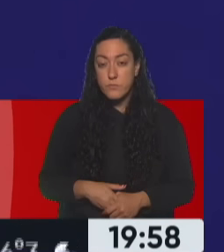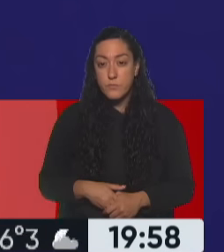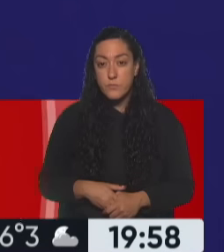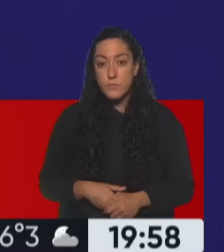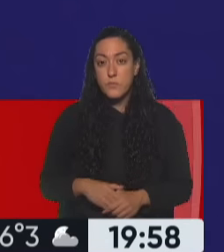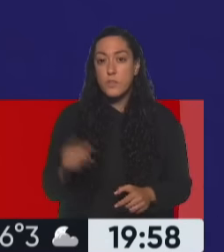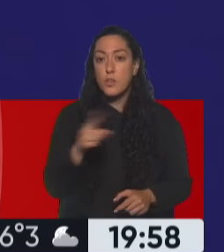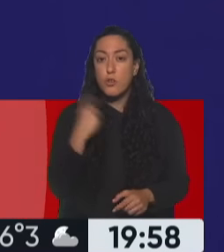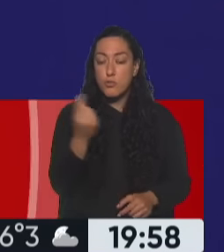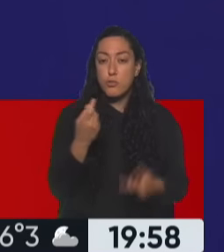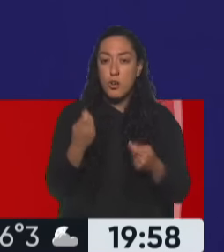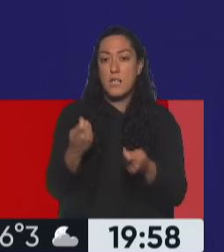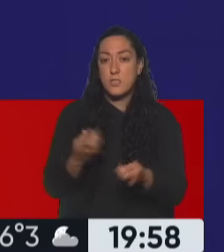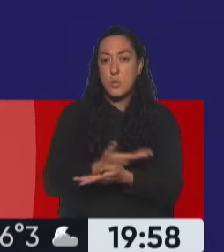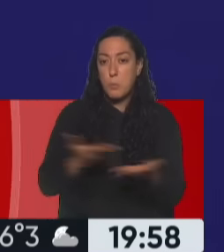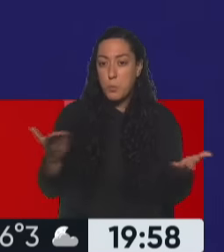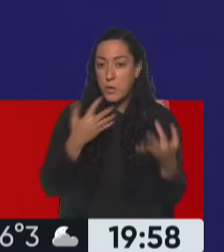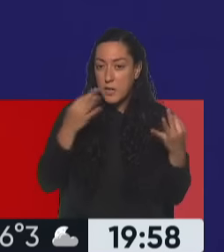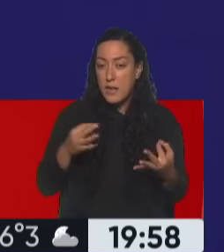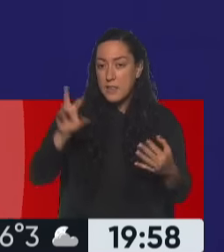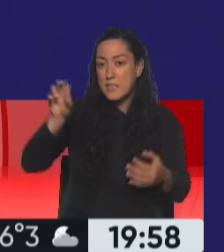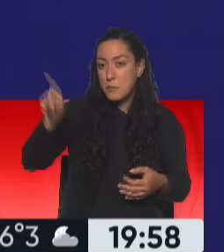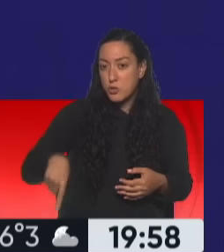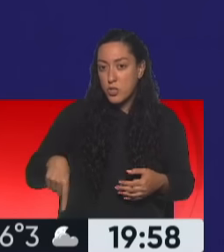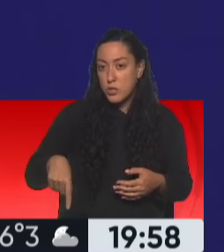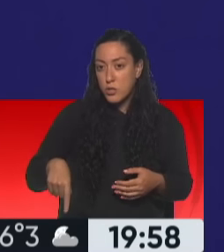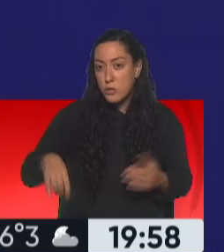nosotros bajamos el gasto público en términos reales 30%.